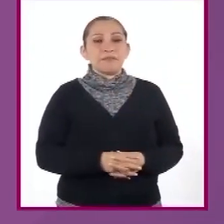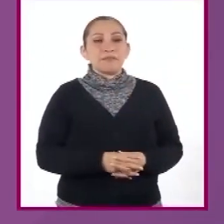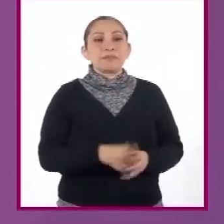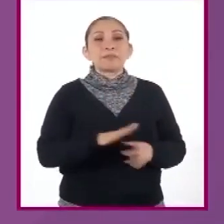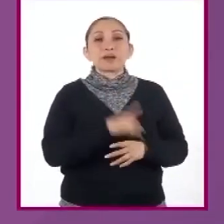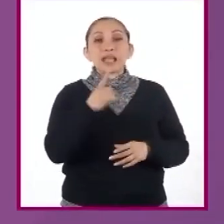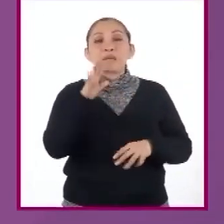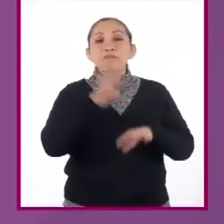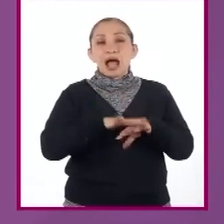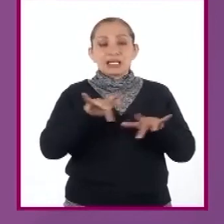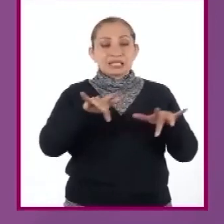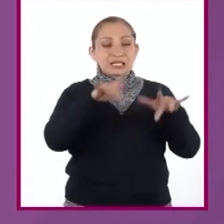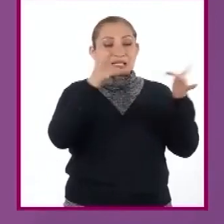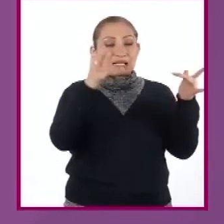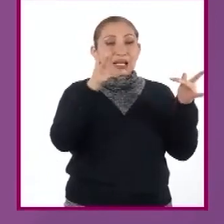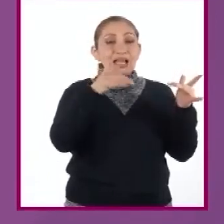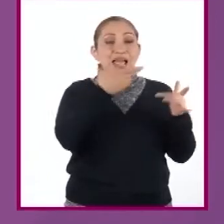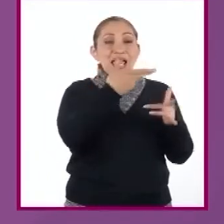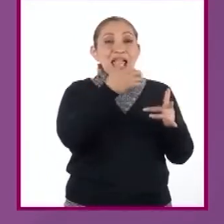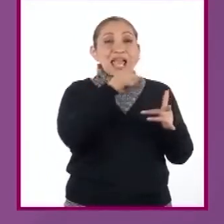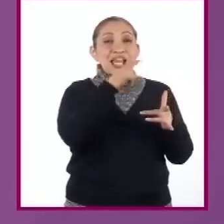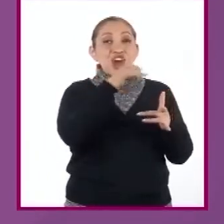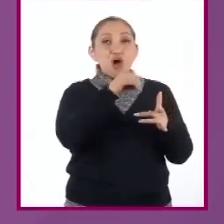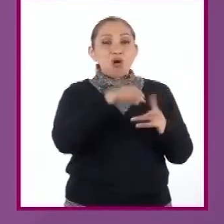¿Por qué es más ligero el helio?